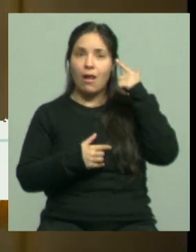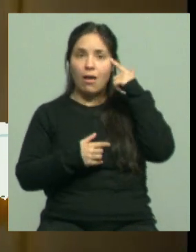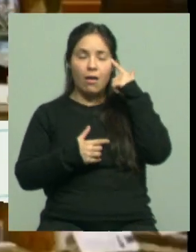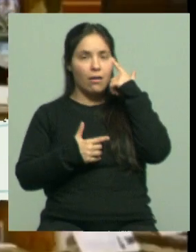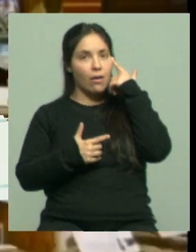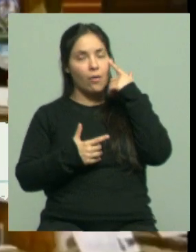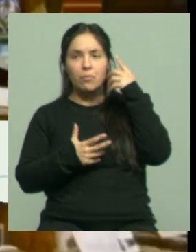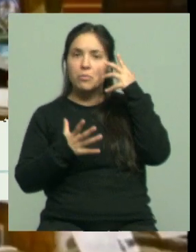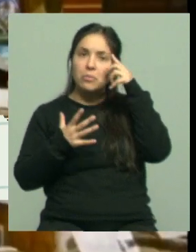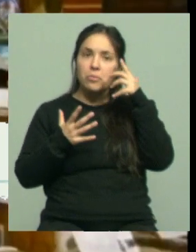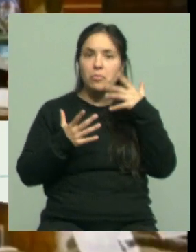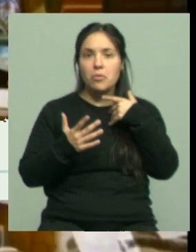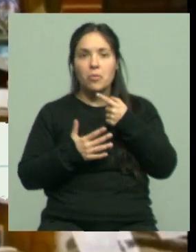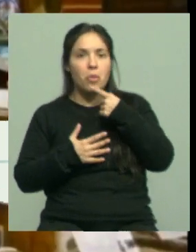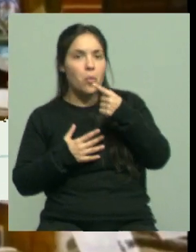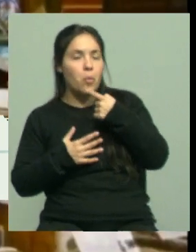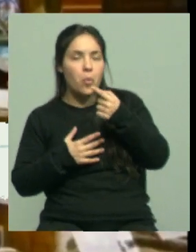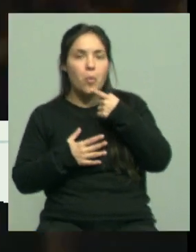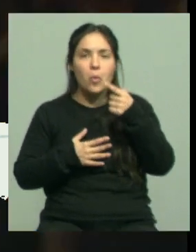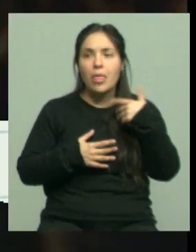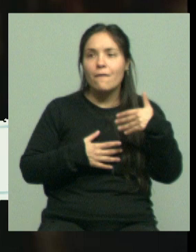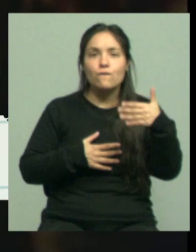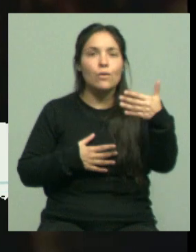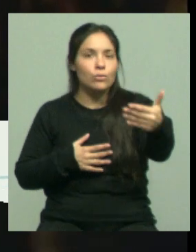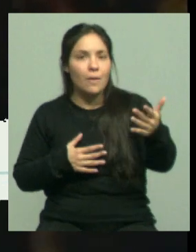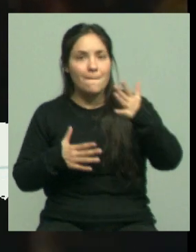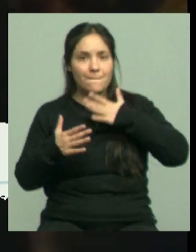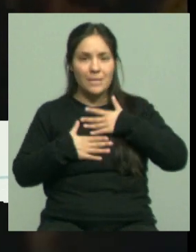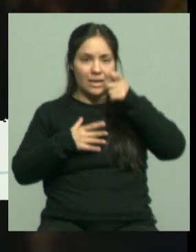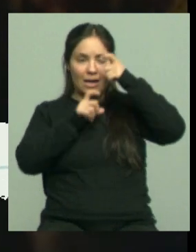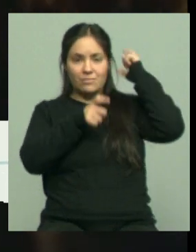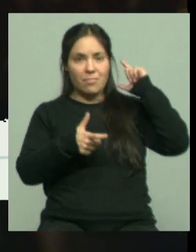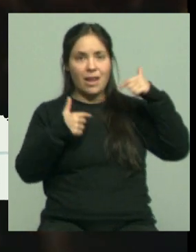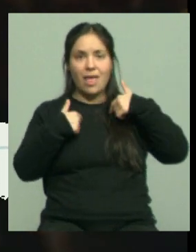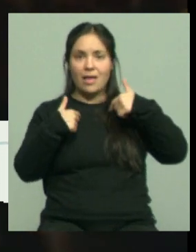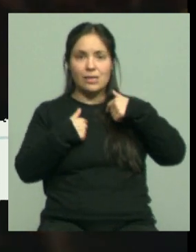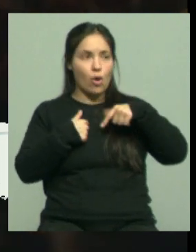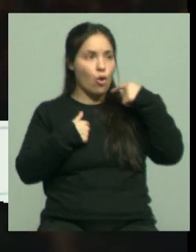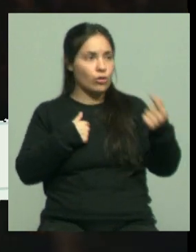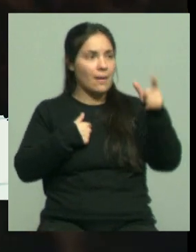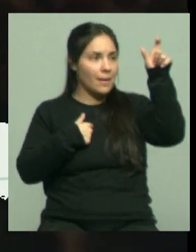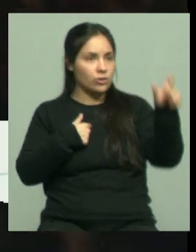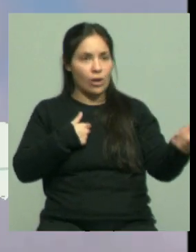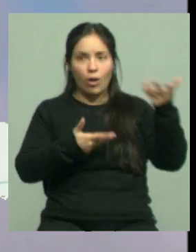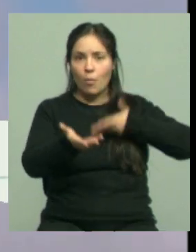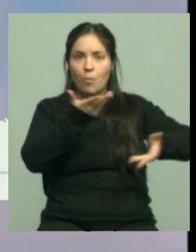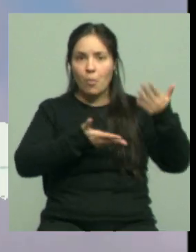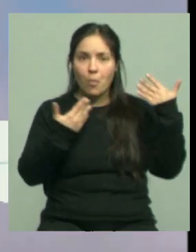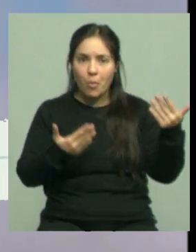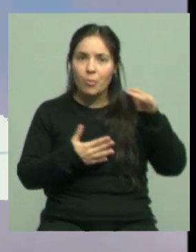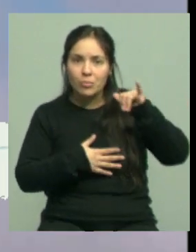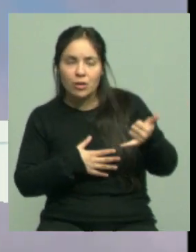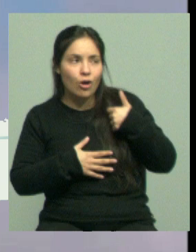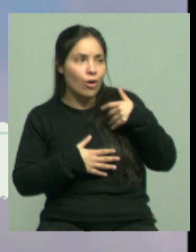de bueno, hasta dónde mi experiencia es mi experiencia, puede estar compartida, o que empieza esta